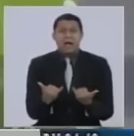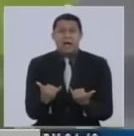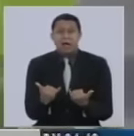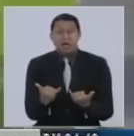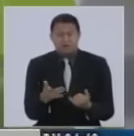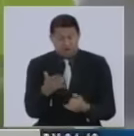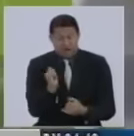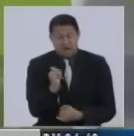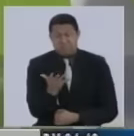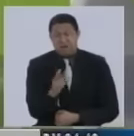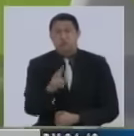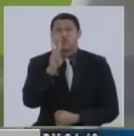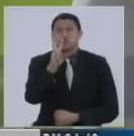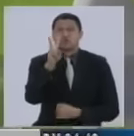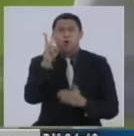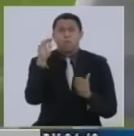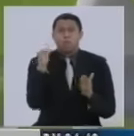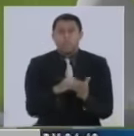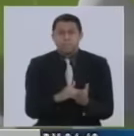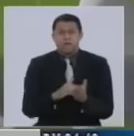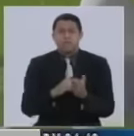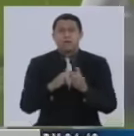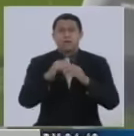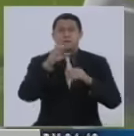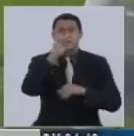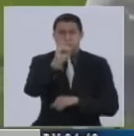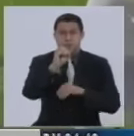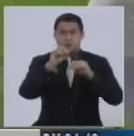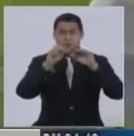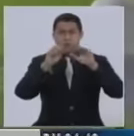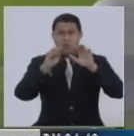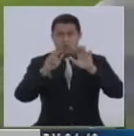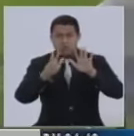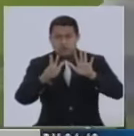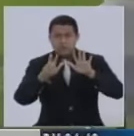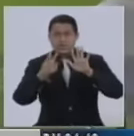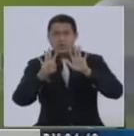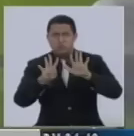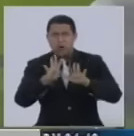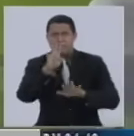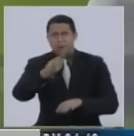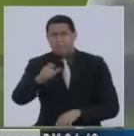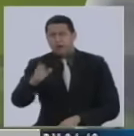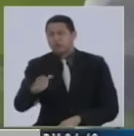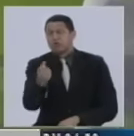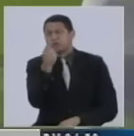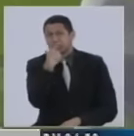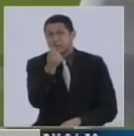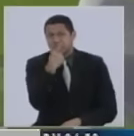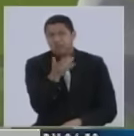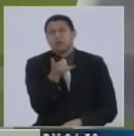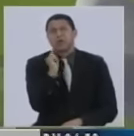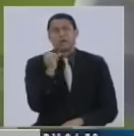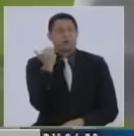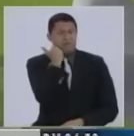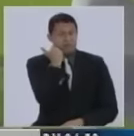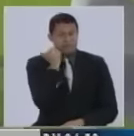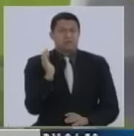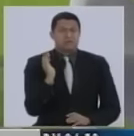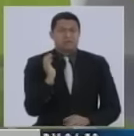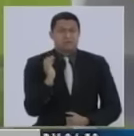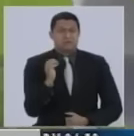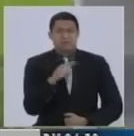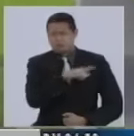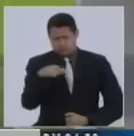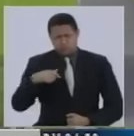activa hay 2089 pacientes que están recibiendo tratamiento con alguno de los fármacos disponibles para la enfermed nosotros